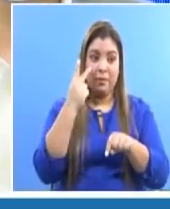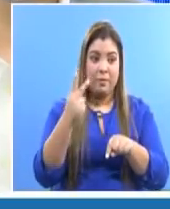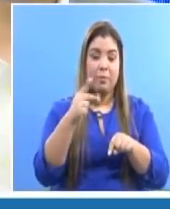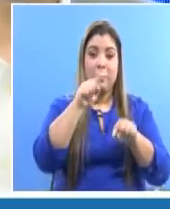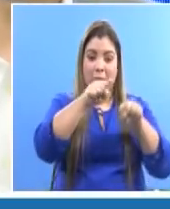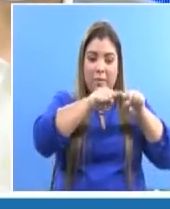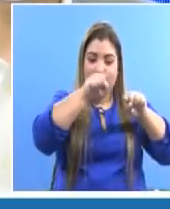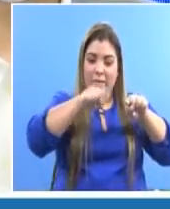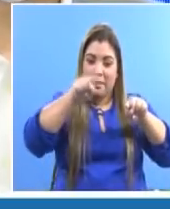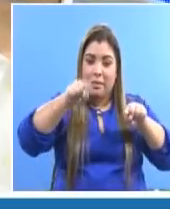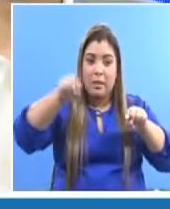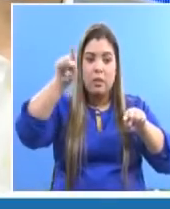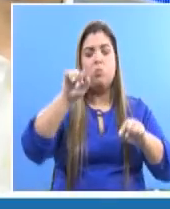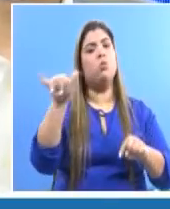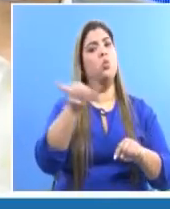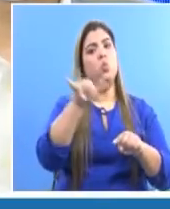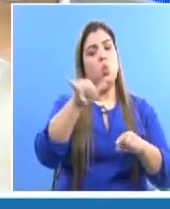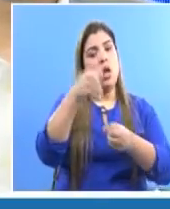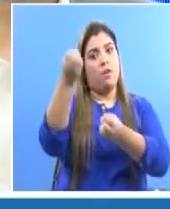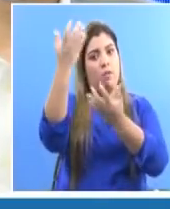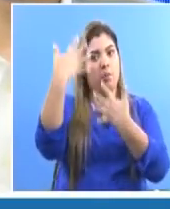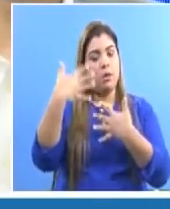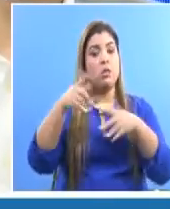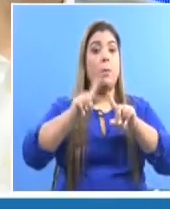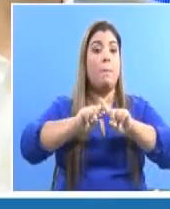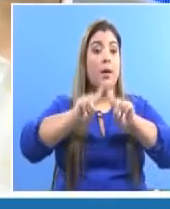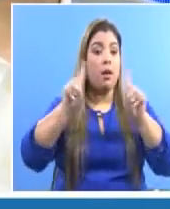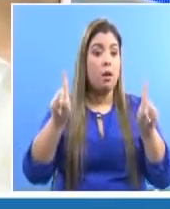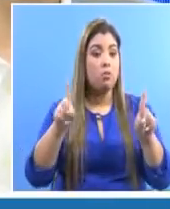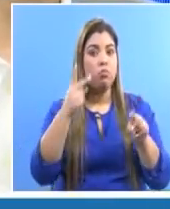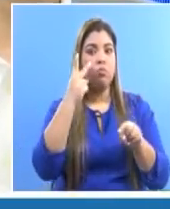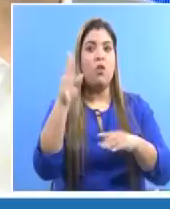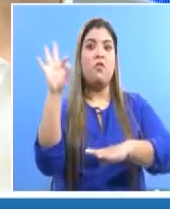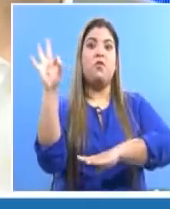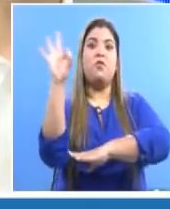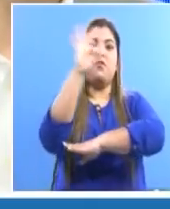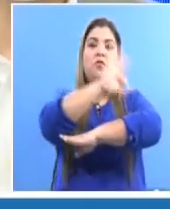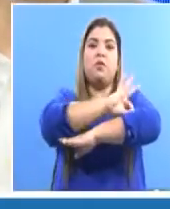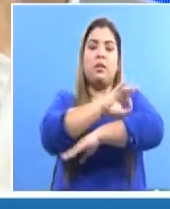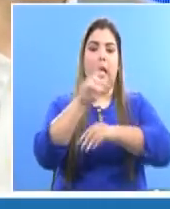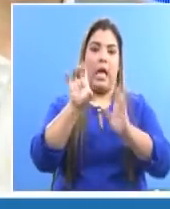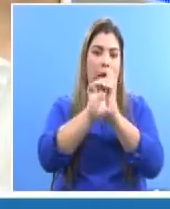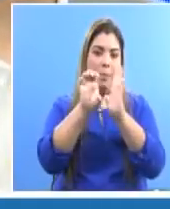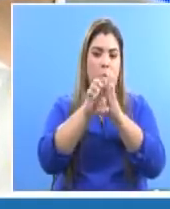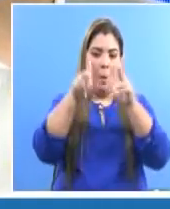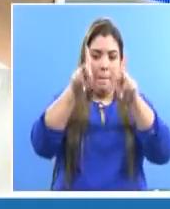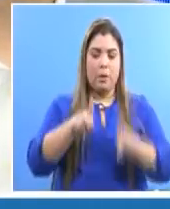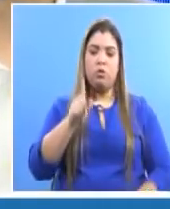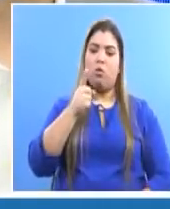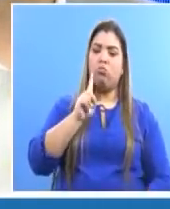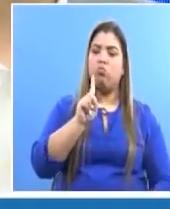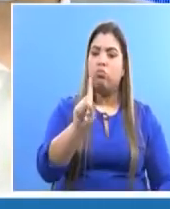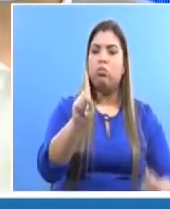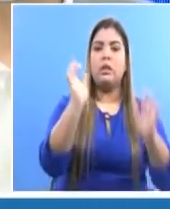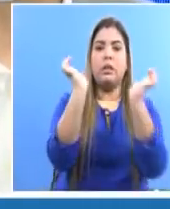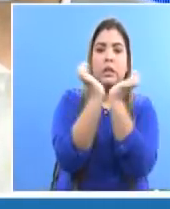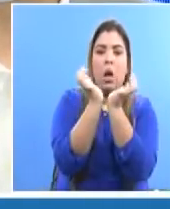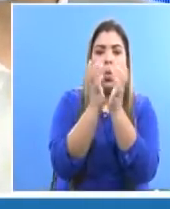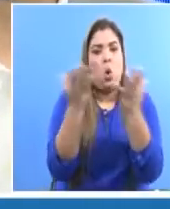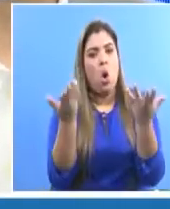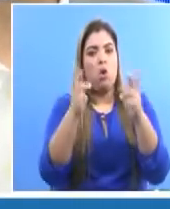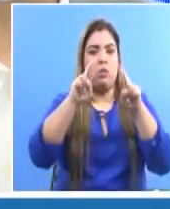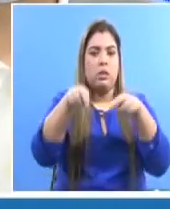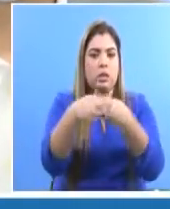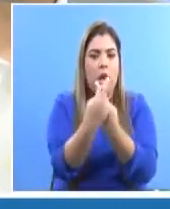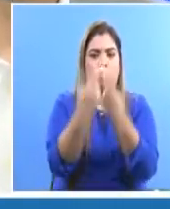esta misma información, pero tomando en cuenta la fecha de toma de muestra, que es, como hemos repasado en previas